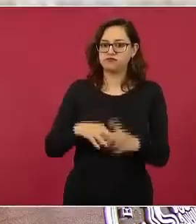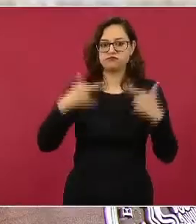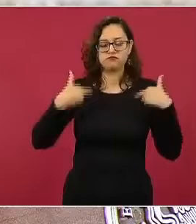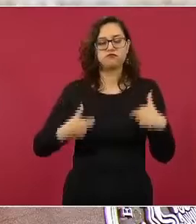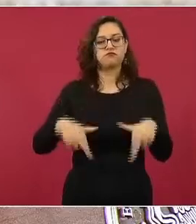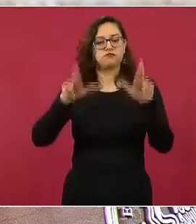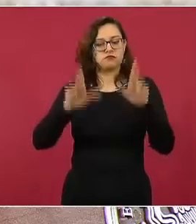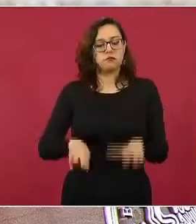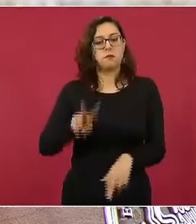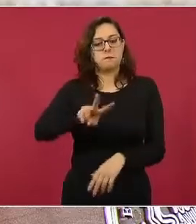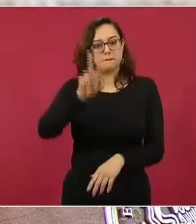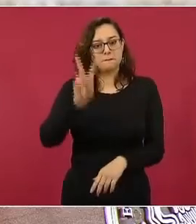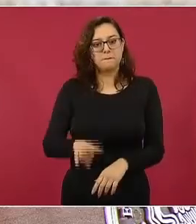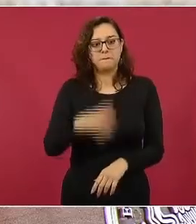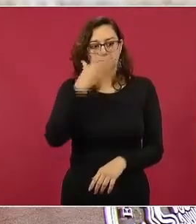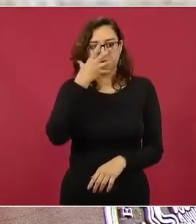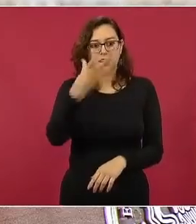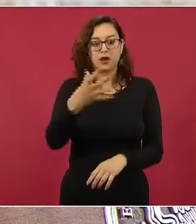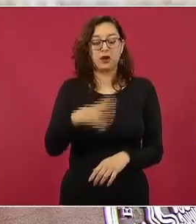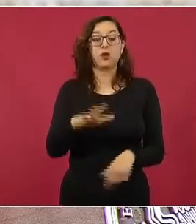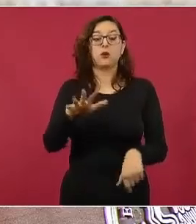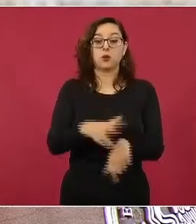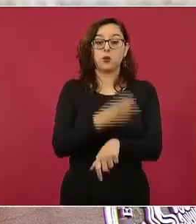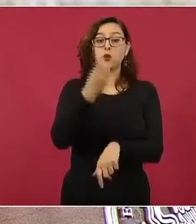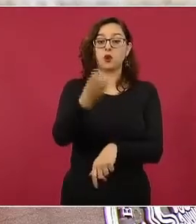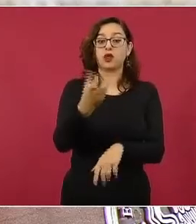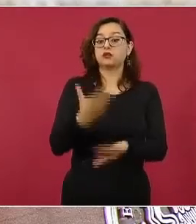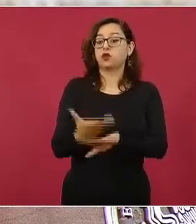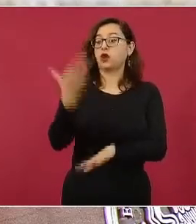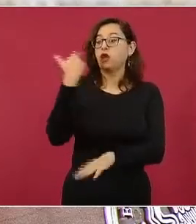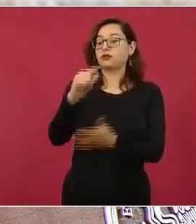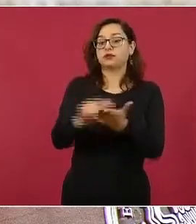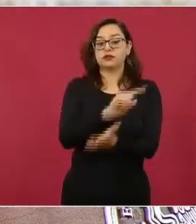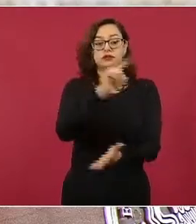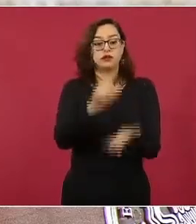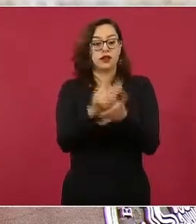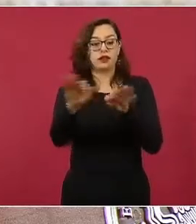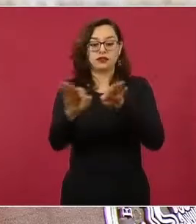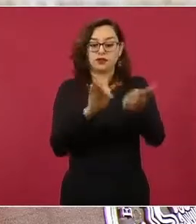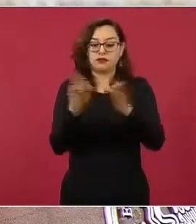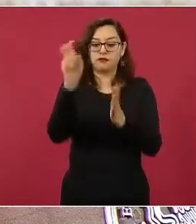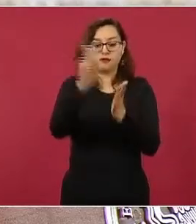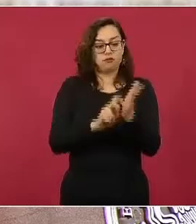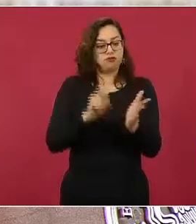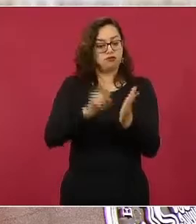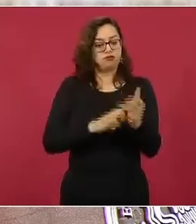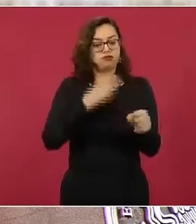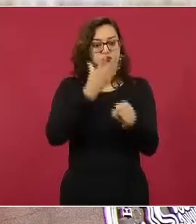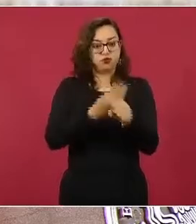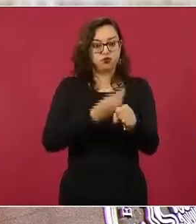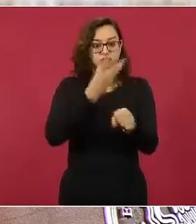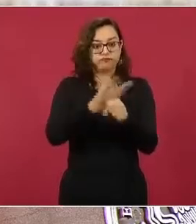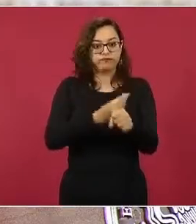desgraciadamente, era el espectáculo, la música. Y